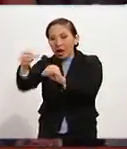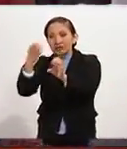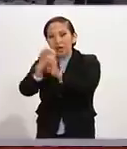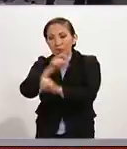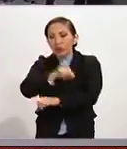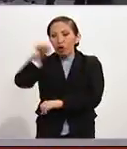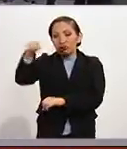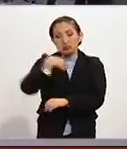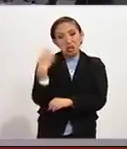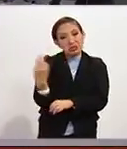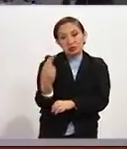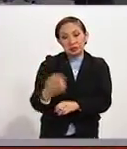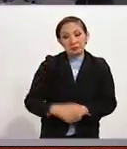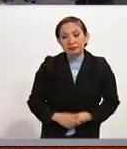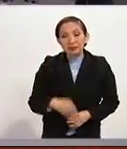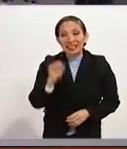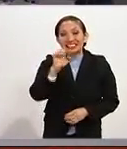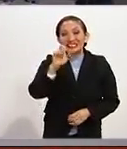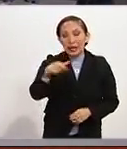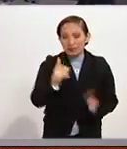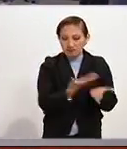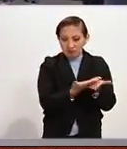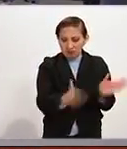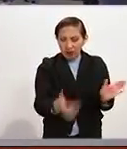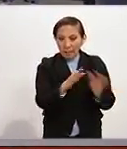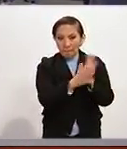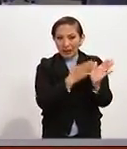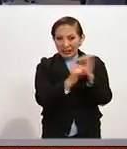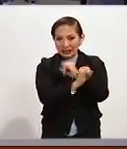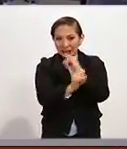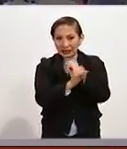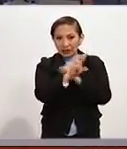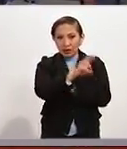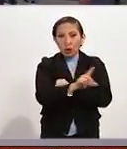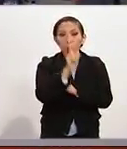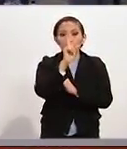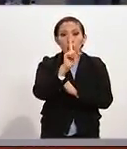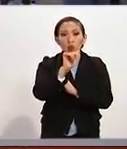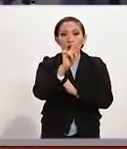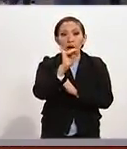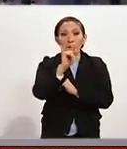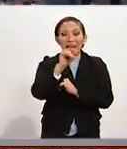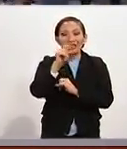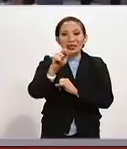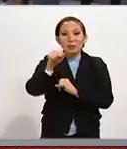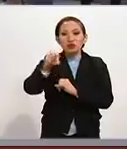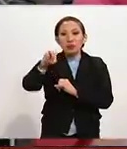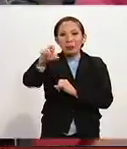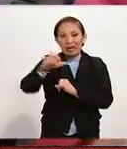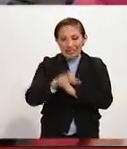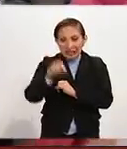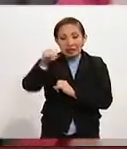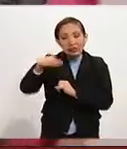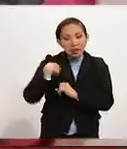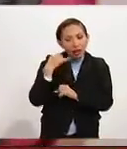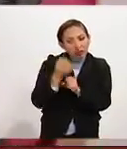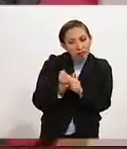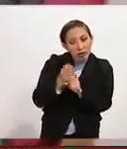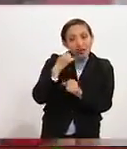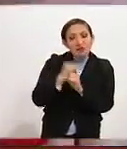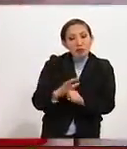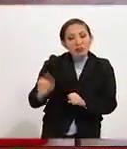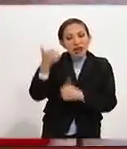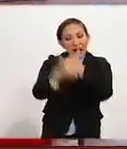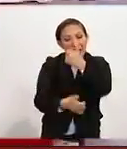estado a otro si es necesario. La SEP puso a disposición la página de internet unlugarparati.mx, donde encontrará información sobre